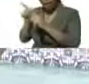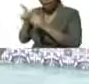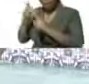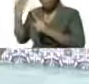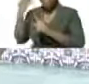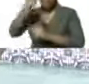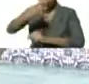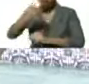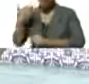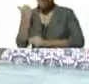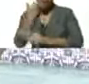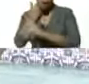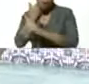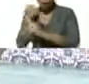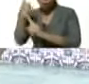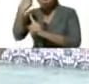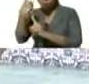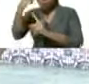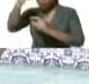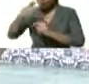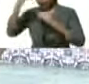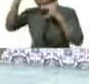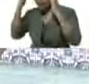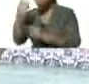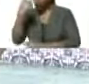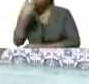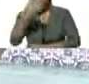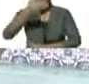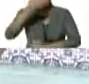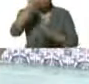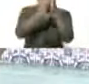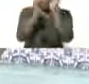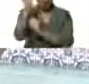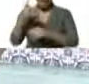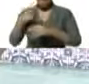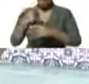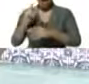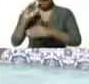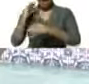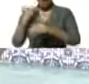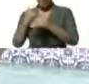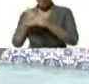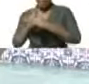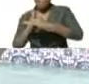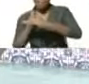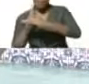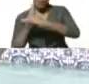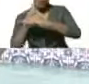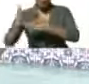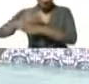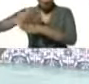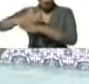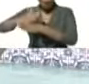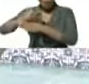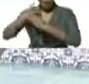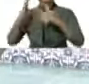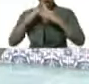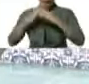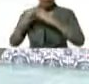protegida con su mascarilla, con guantes, para evitar que familiares que están también compartiendo el